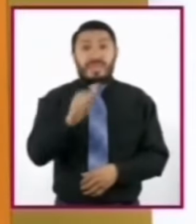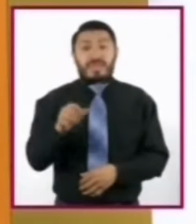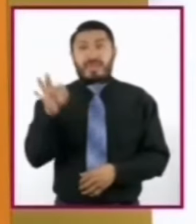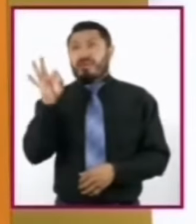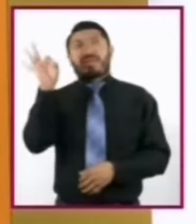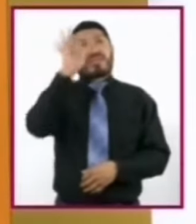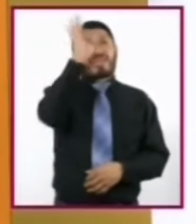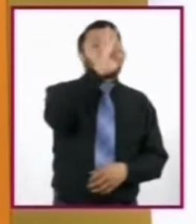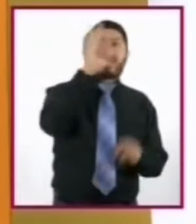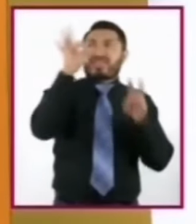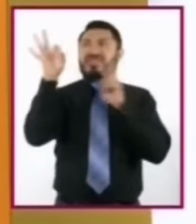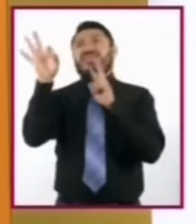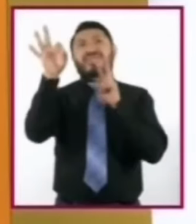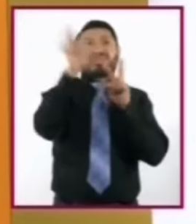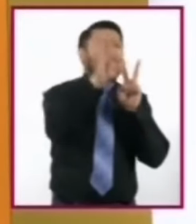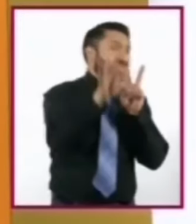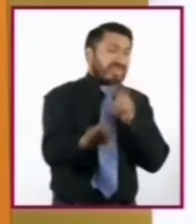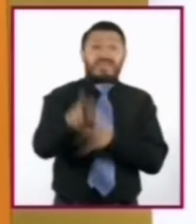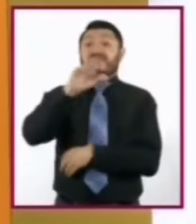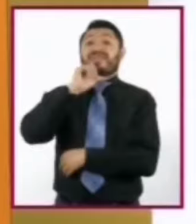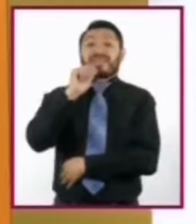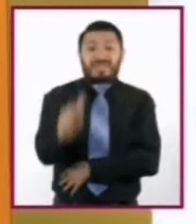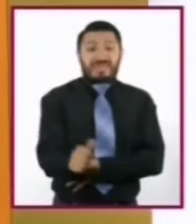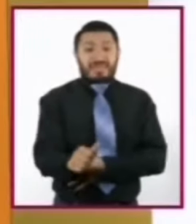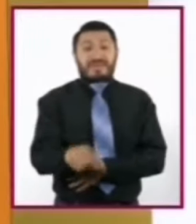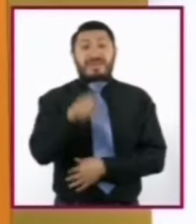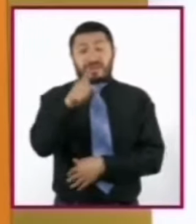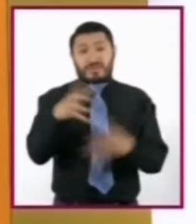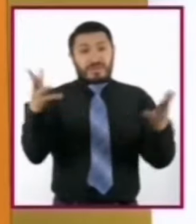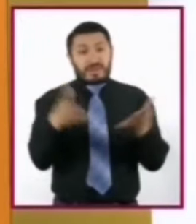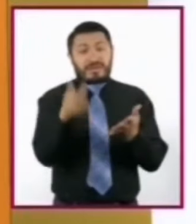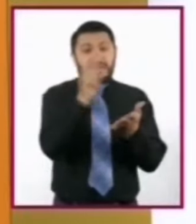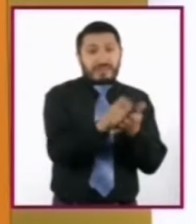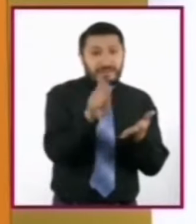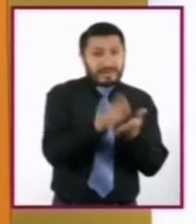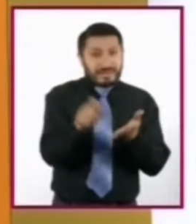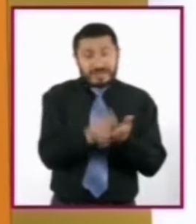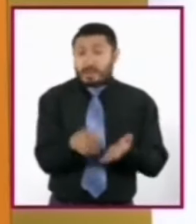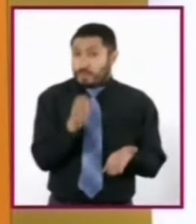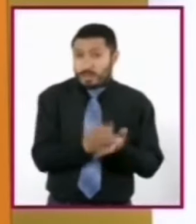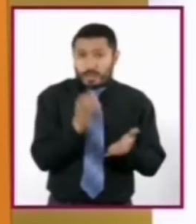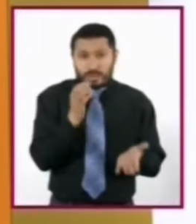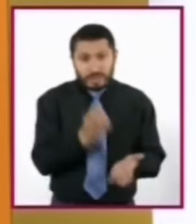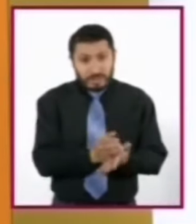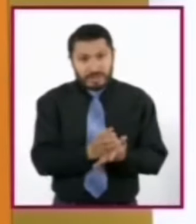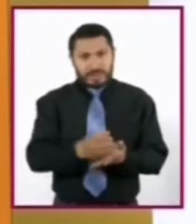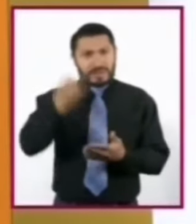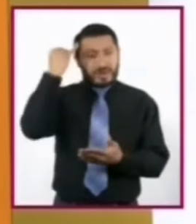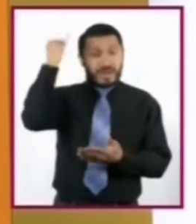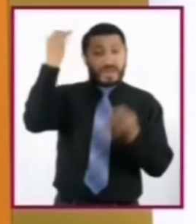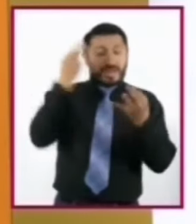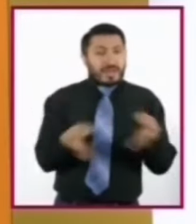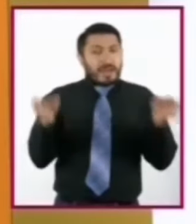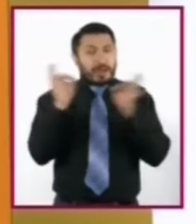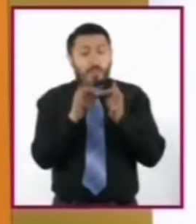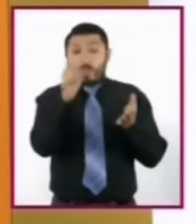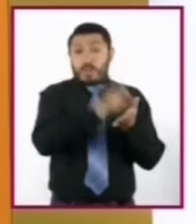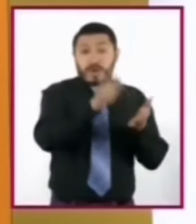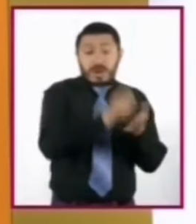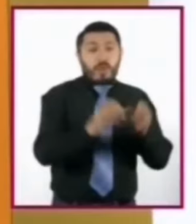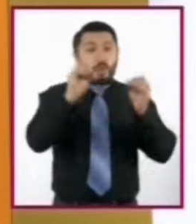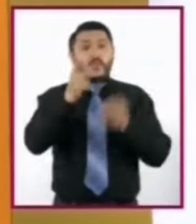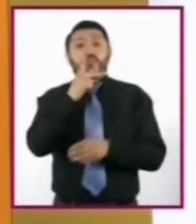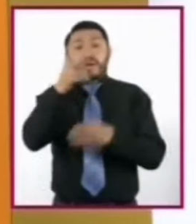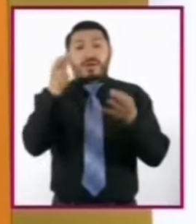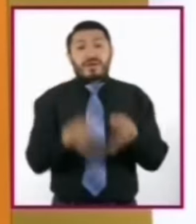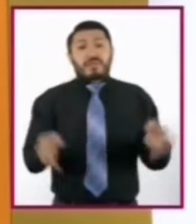pasa a su lado. Realicen anotaciones en un cuaderno que incluyan ideas principales o palabras clave